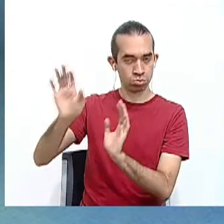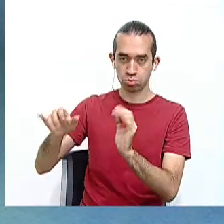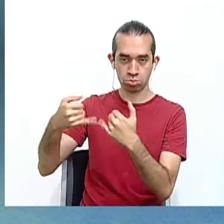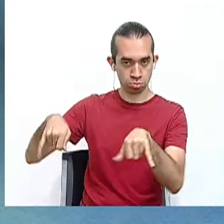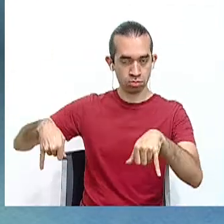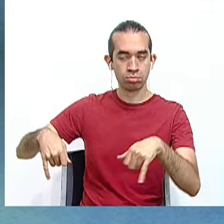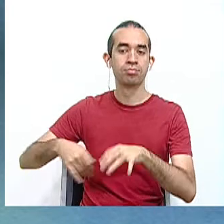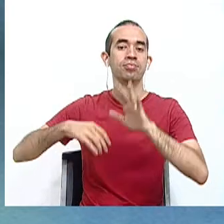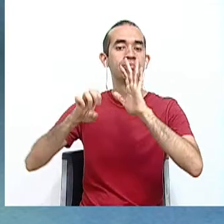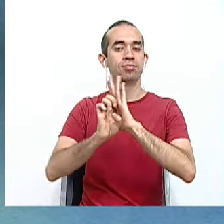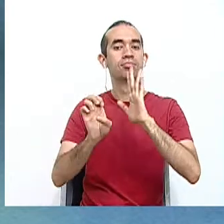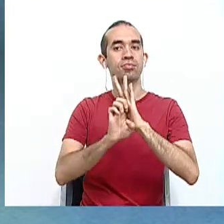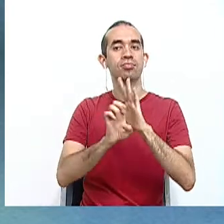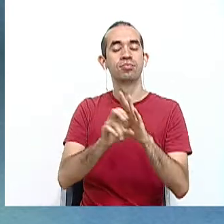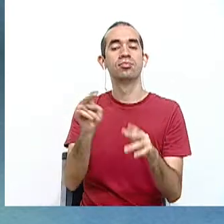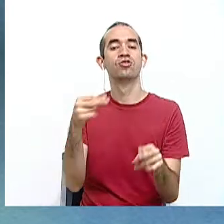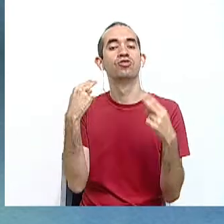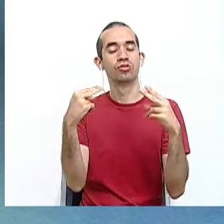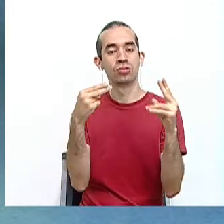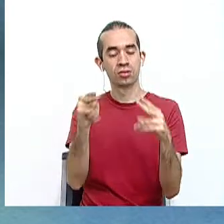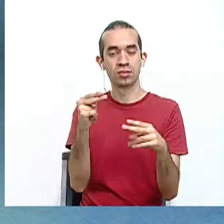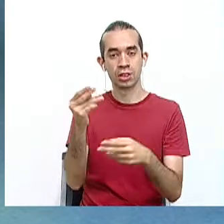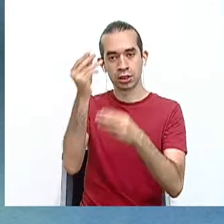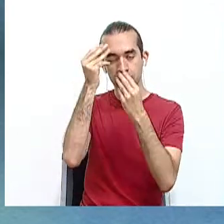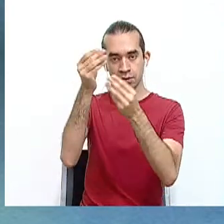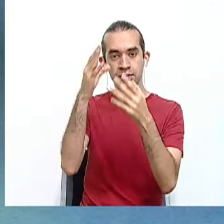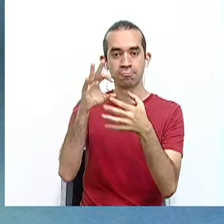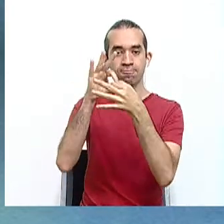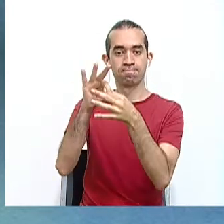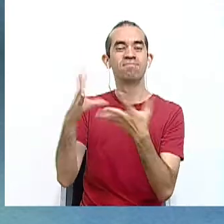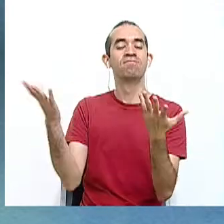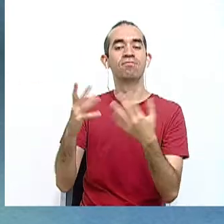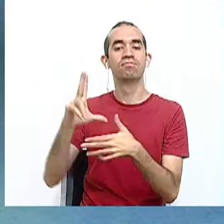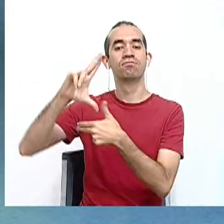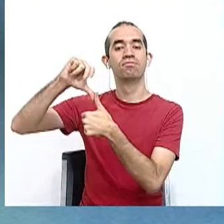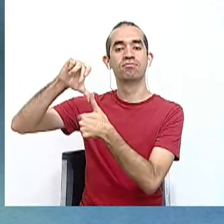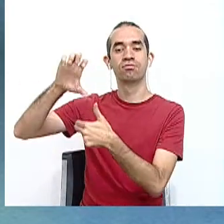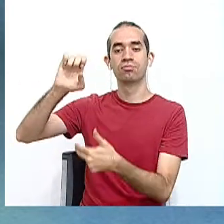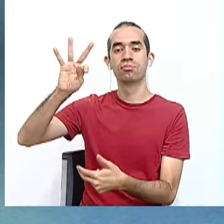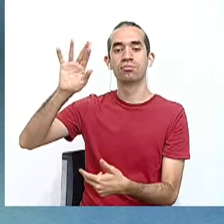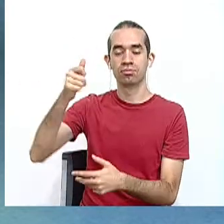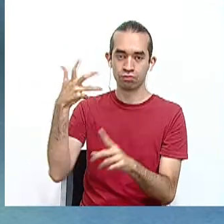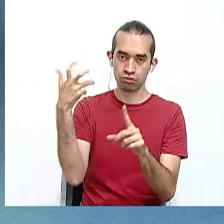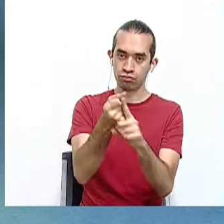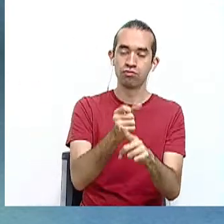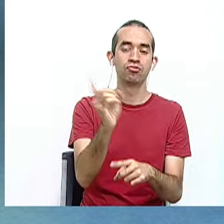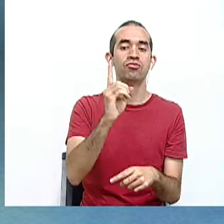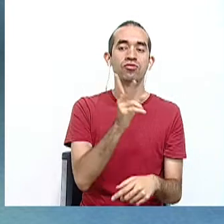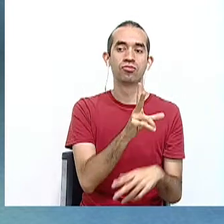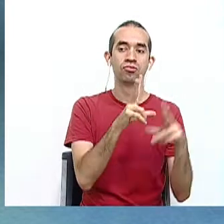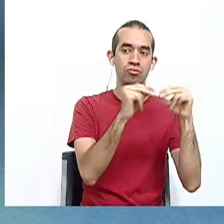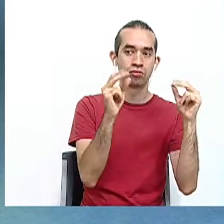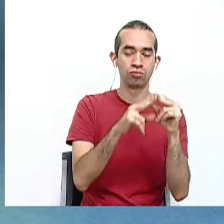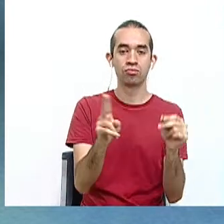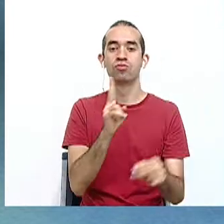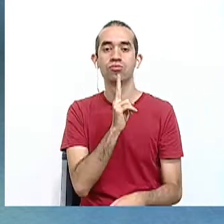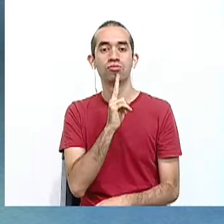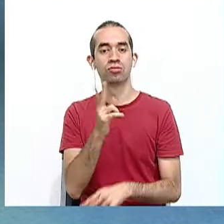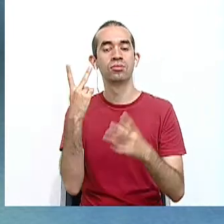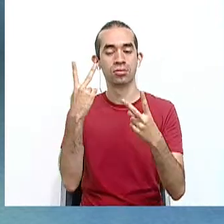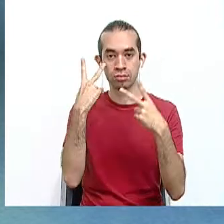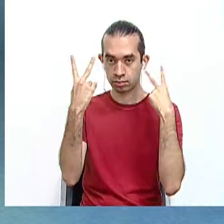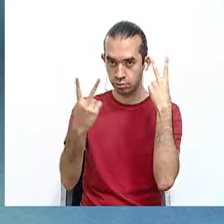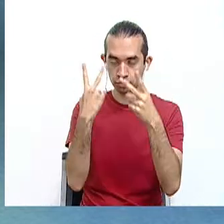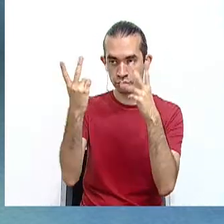ejemplo, tenemos en esta noticia la información sobre el impacto del huracán ETA en Nicaragua y Honduras. Como pudimos